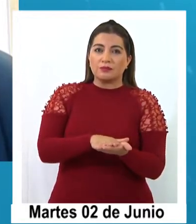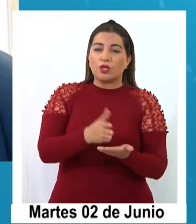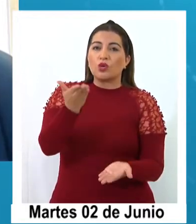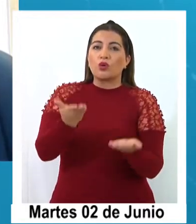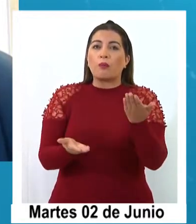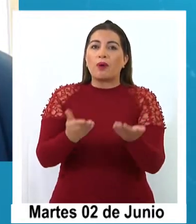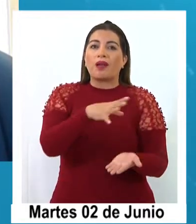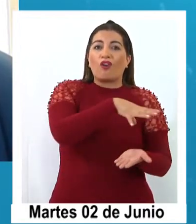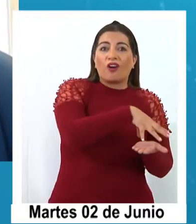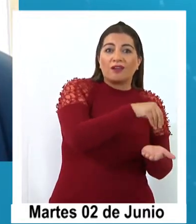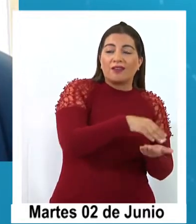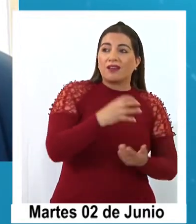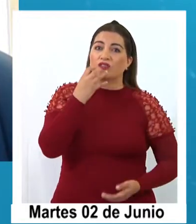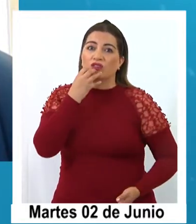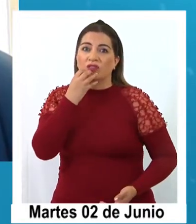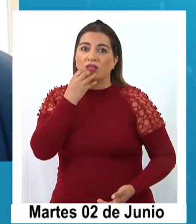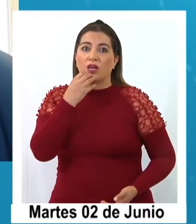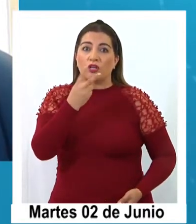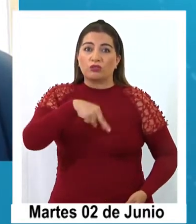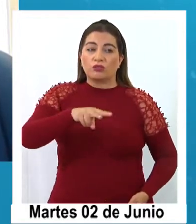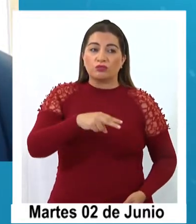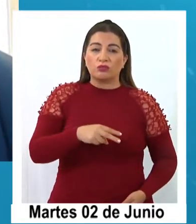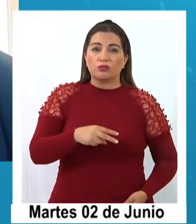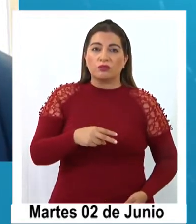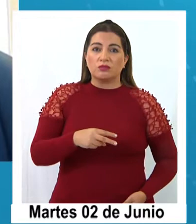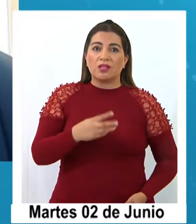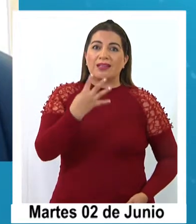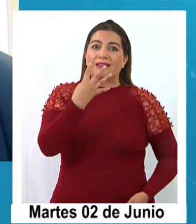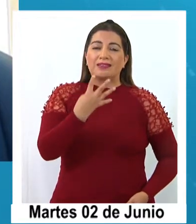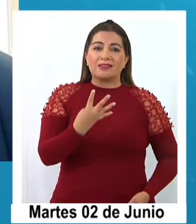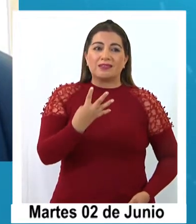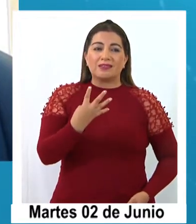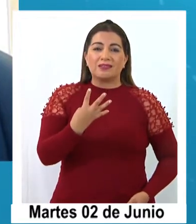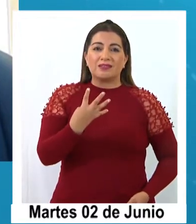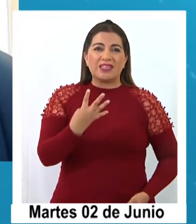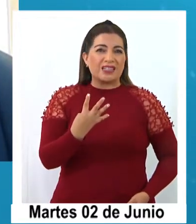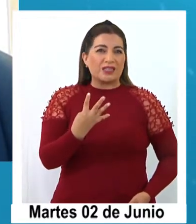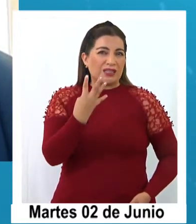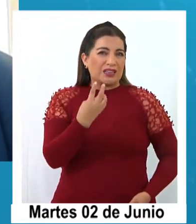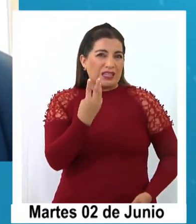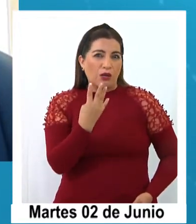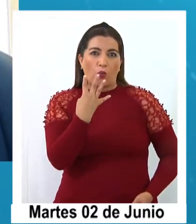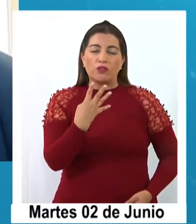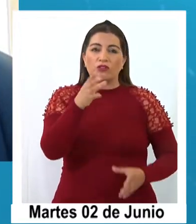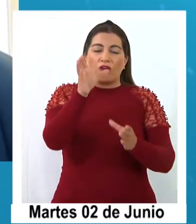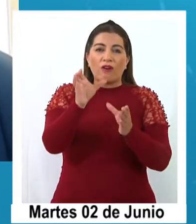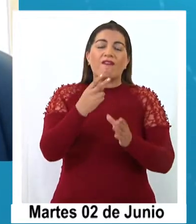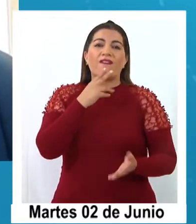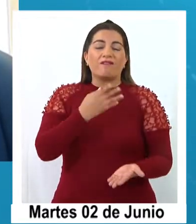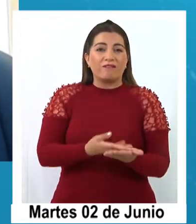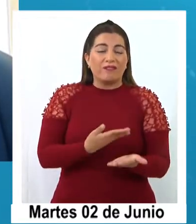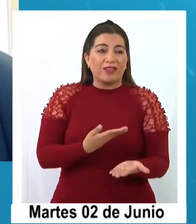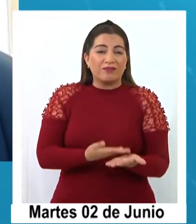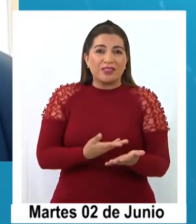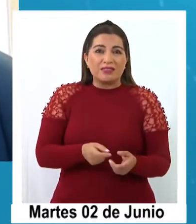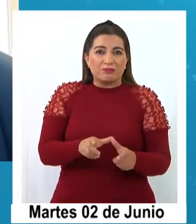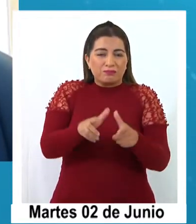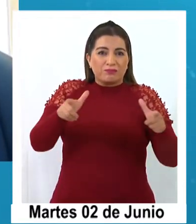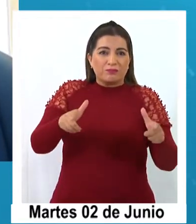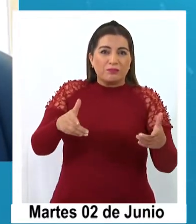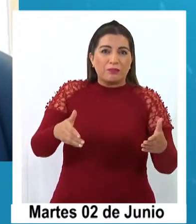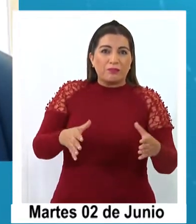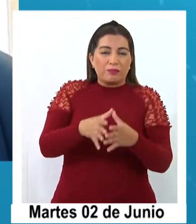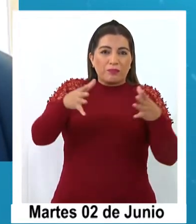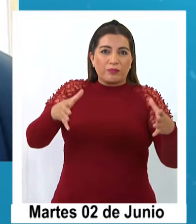comparado con Arica y Antofagasta, tenemos tres veces, a cuatro veces más contagios que las ciudades vecinas, que las